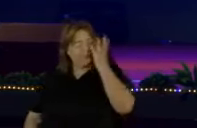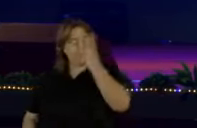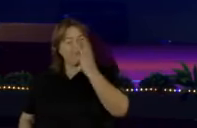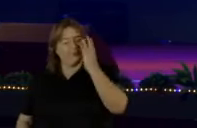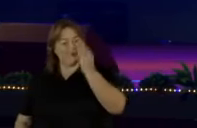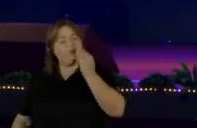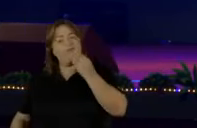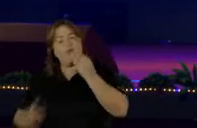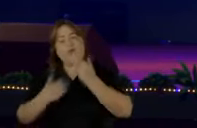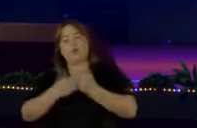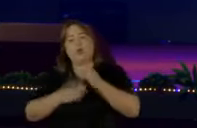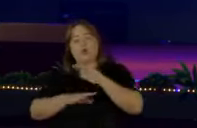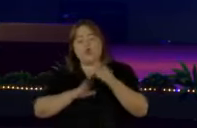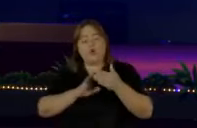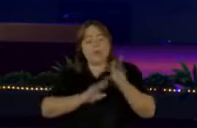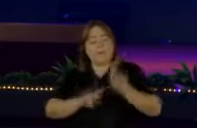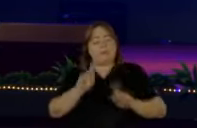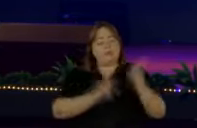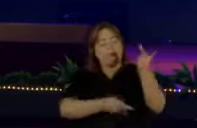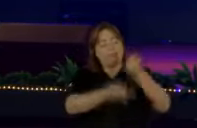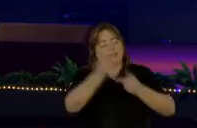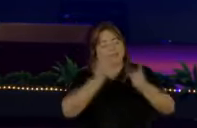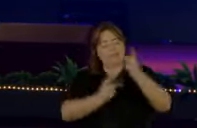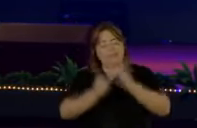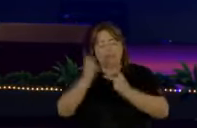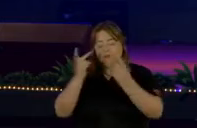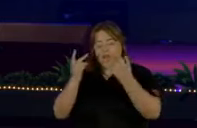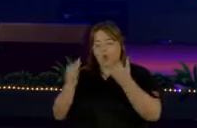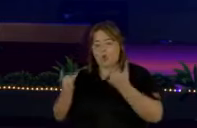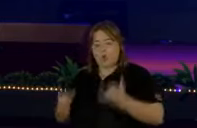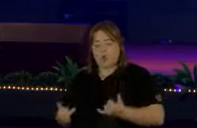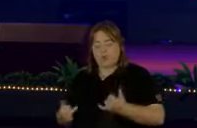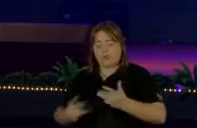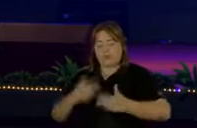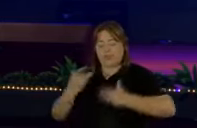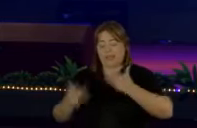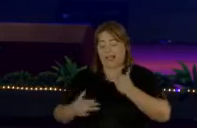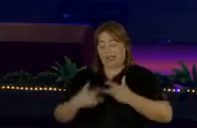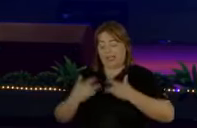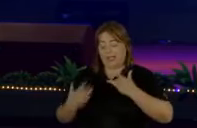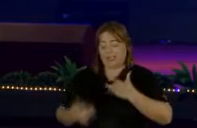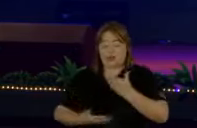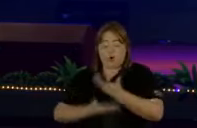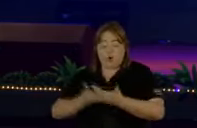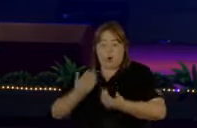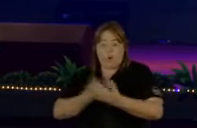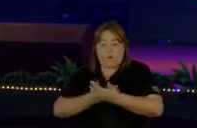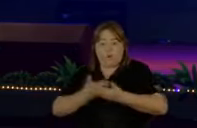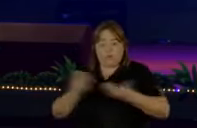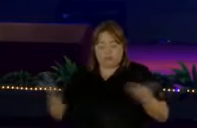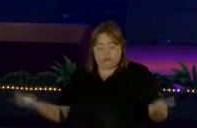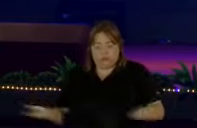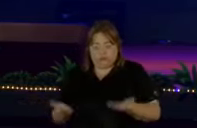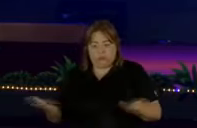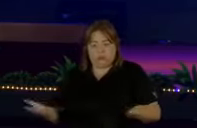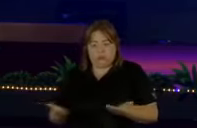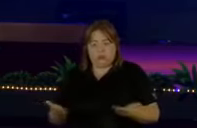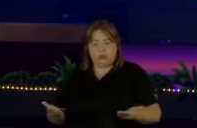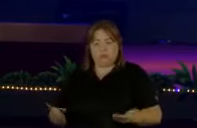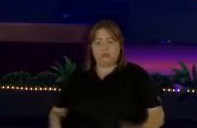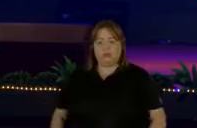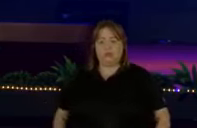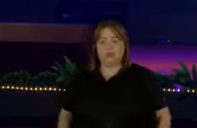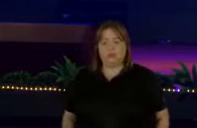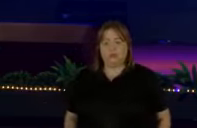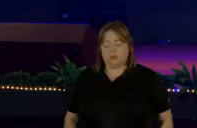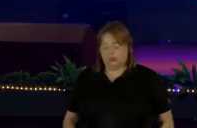Qué bueno, y todos los que nos visitan hoy, siéntase, esta es su casa. Y aquí salimos, sanitizan. Antes de